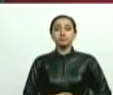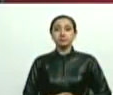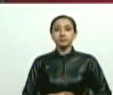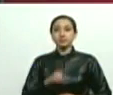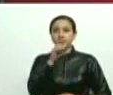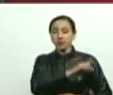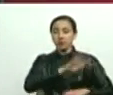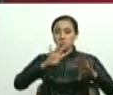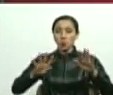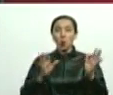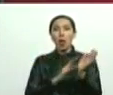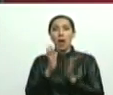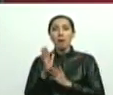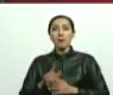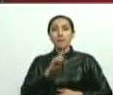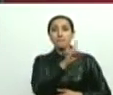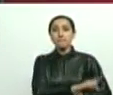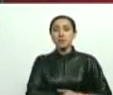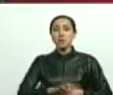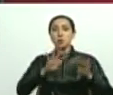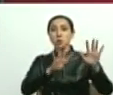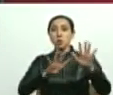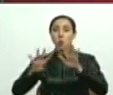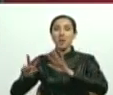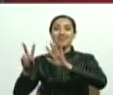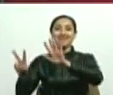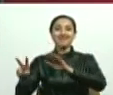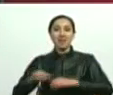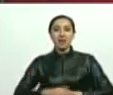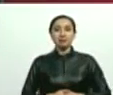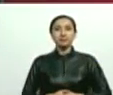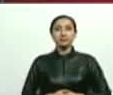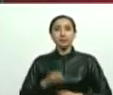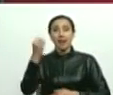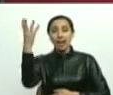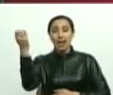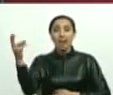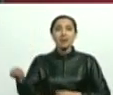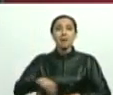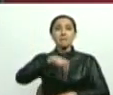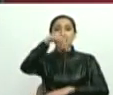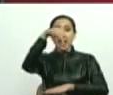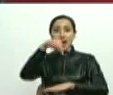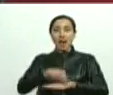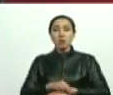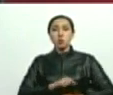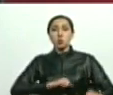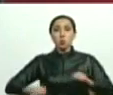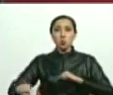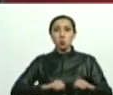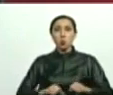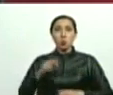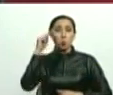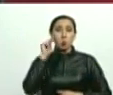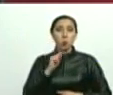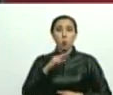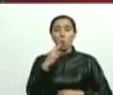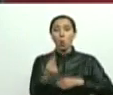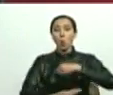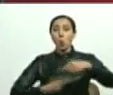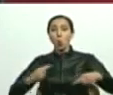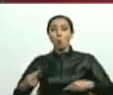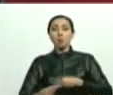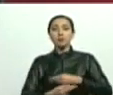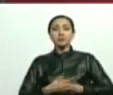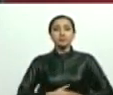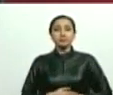19 de abril de 1997 en la Asamblea Nacional del Movimiento Bolivariano Revolucionario 200.